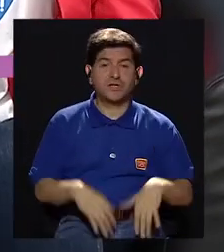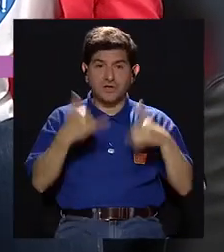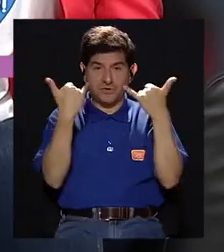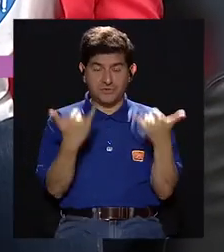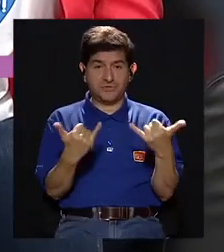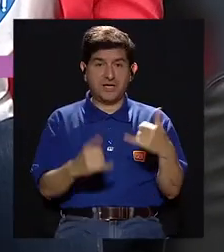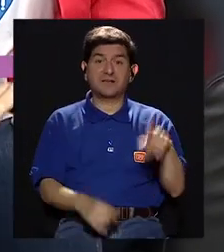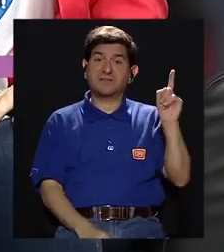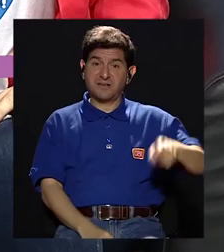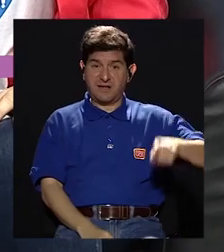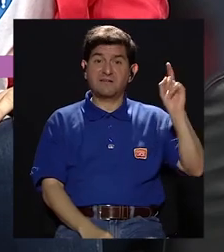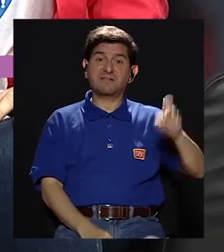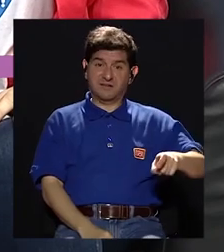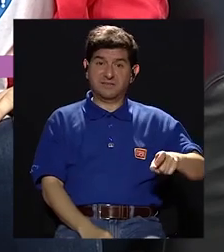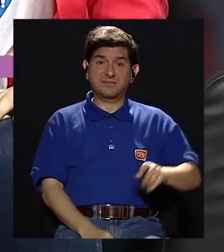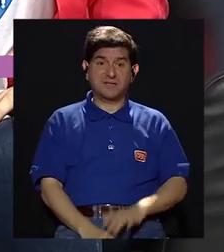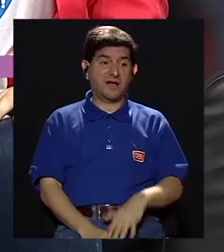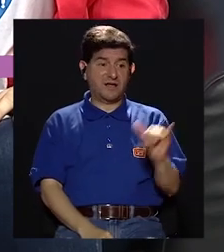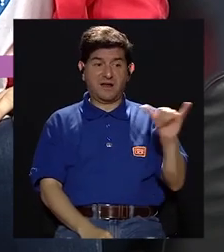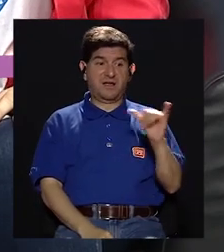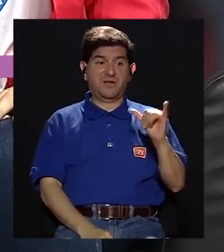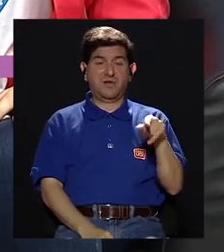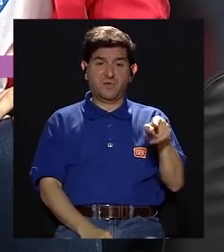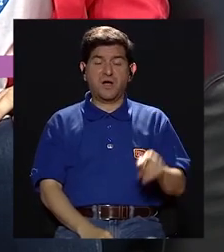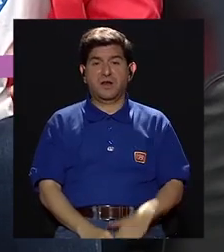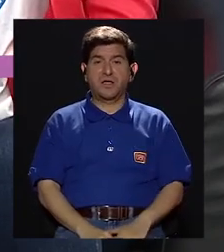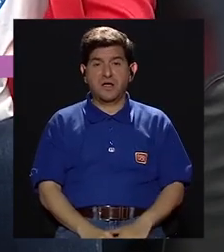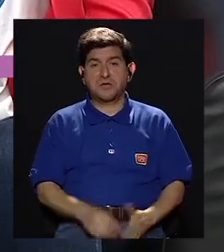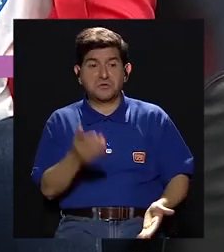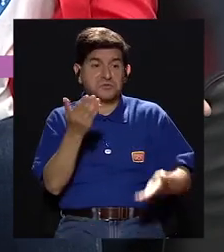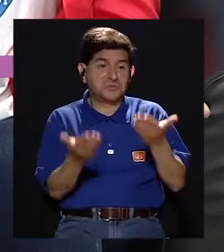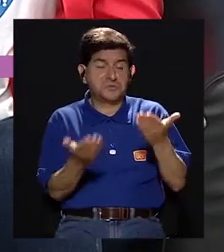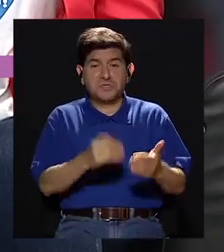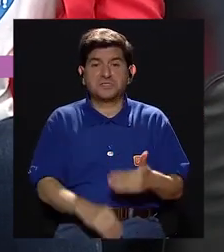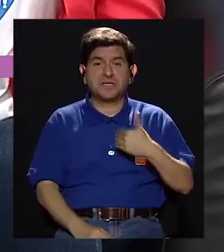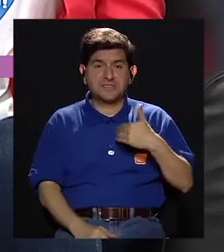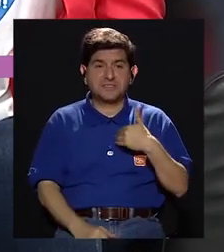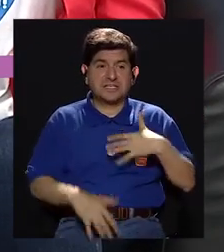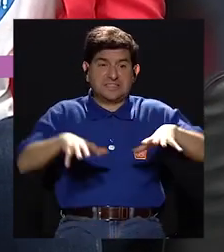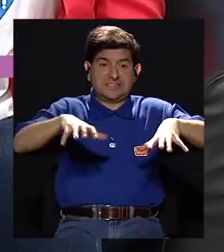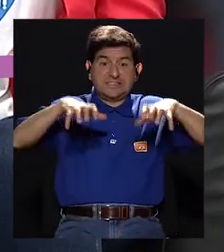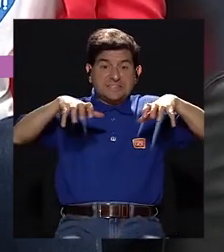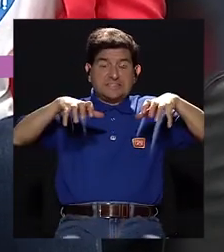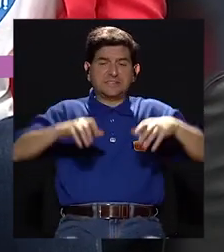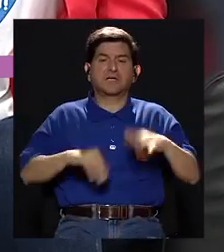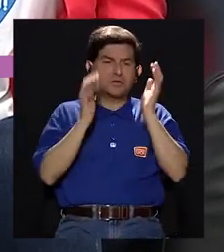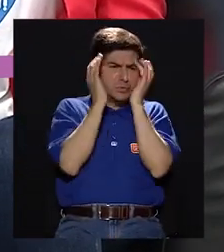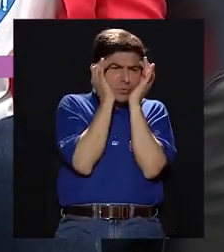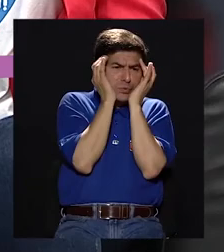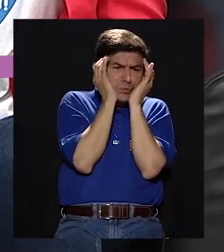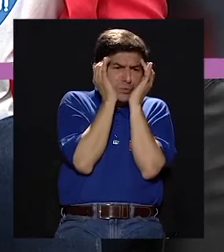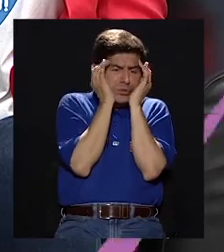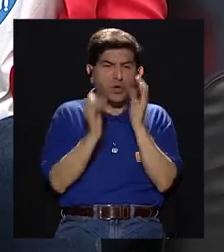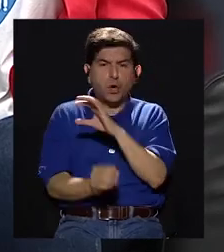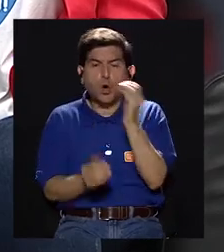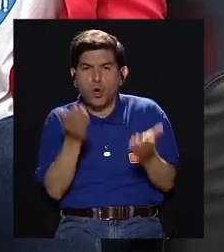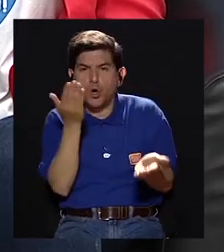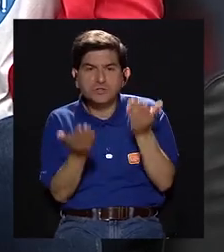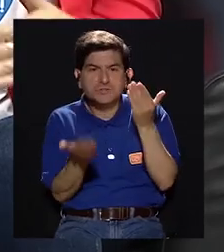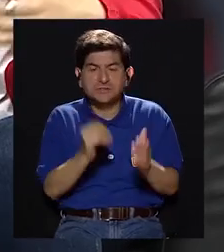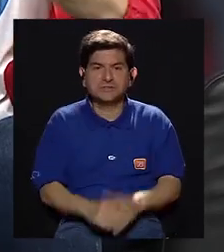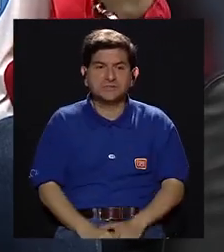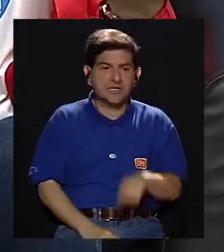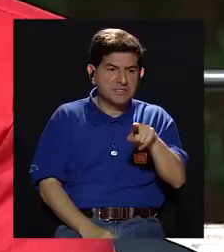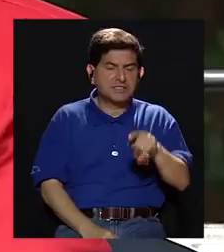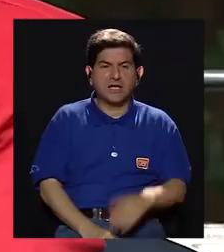más chiquititos, que ya también necesitan, ahí ya más pequeños, tienen los niveles de estrés, o sea, angustia, no ansiedad,